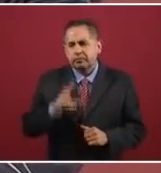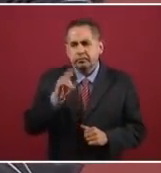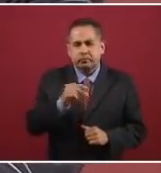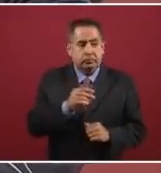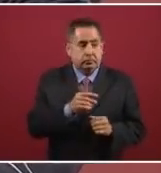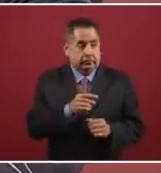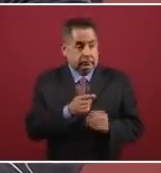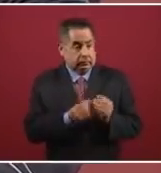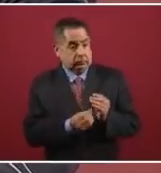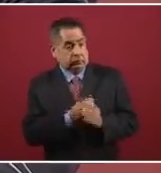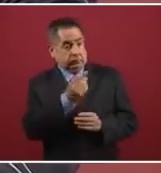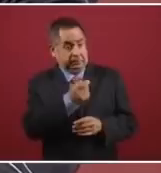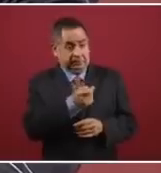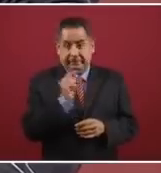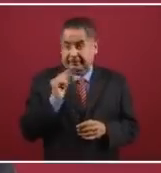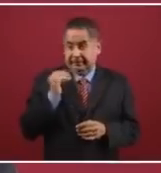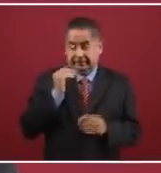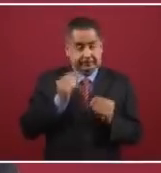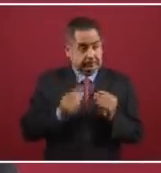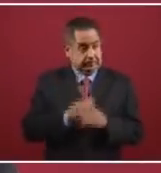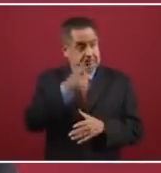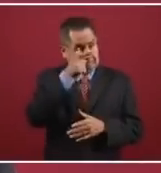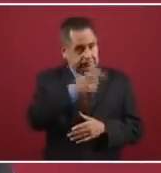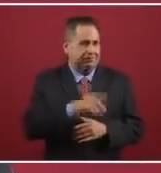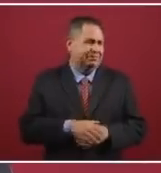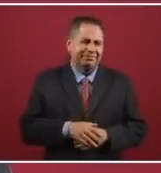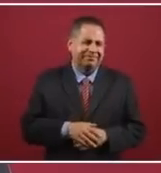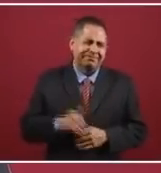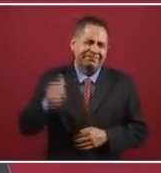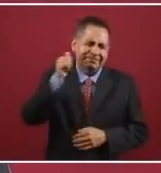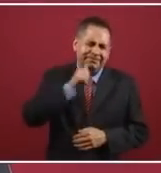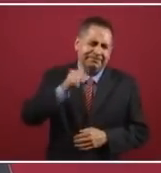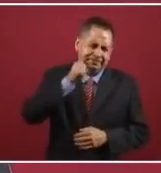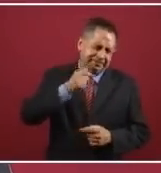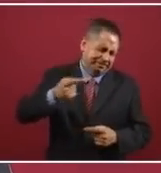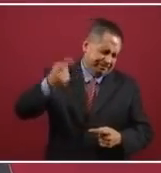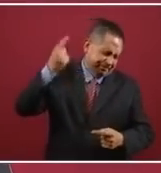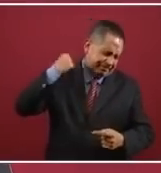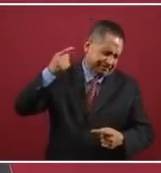nuevo también. Siempre ha habido